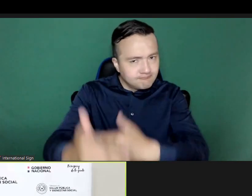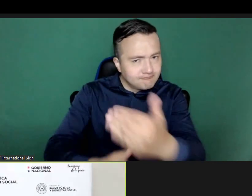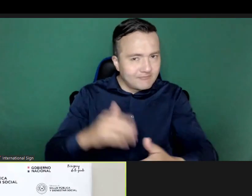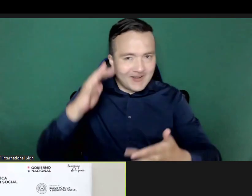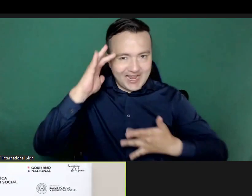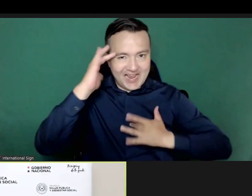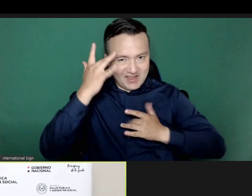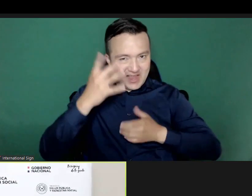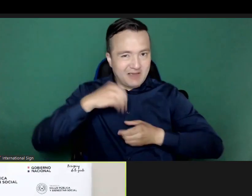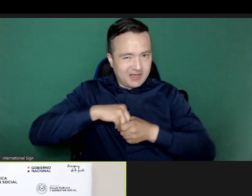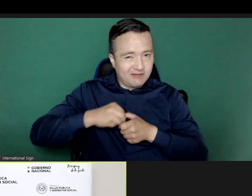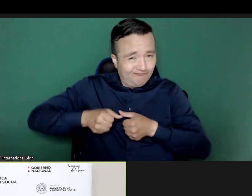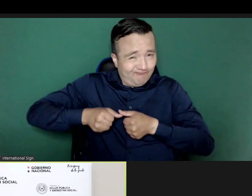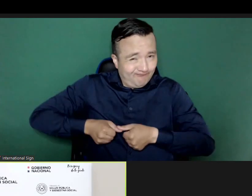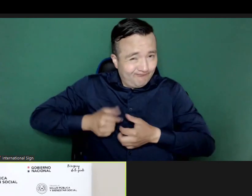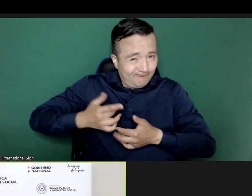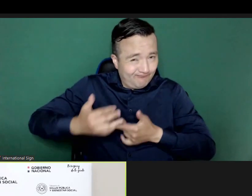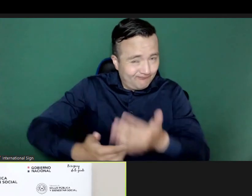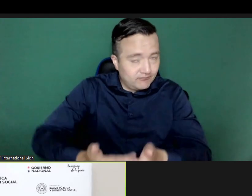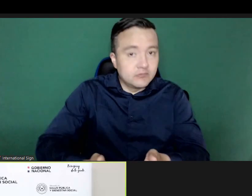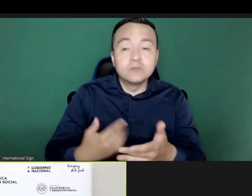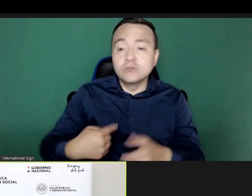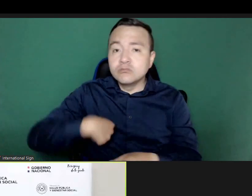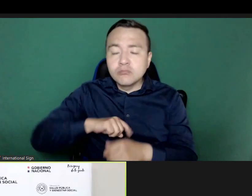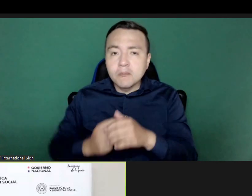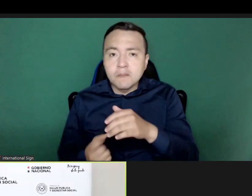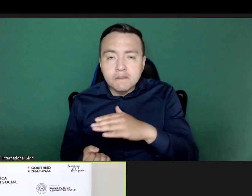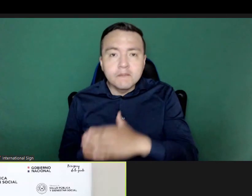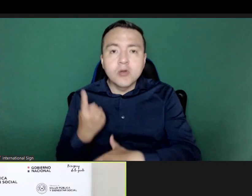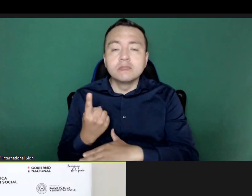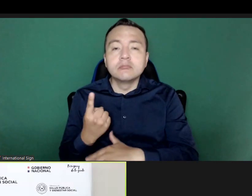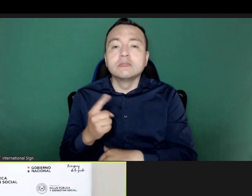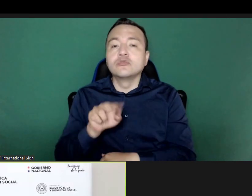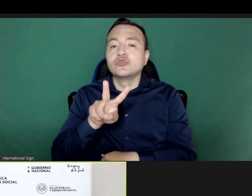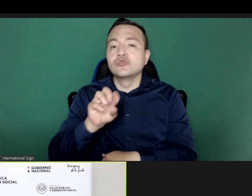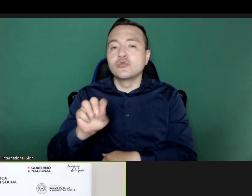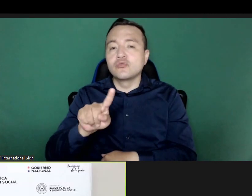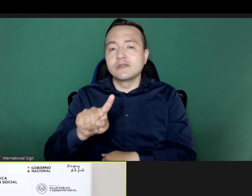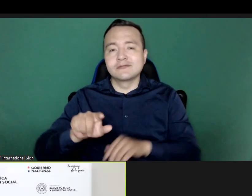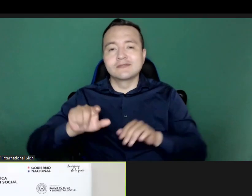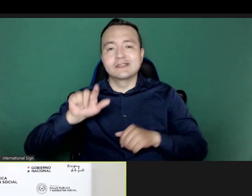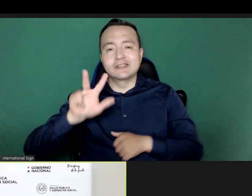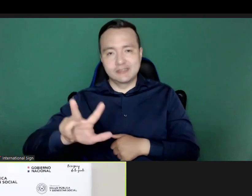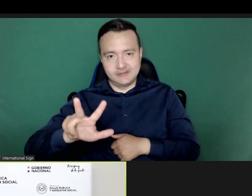2013, 2014, como bien explicamos, dentro de un marco, un plan de